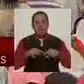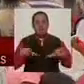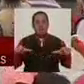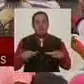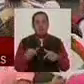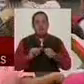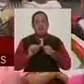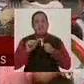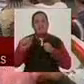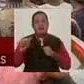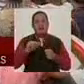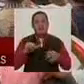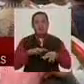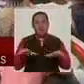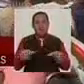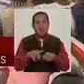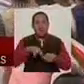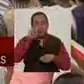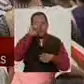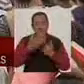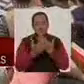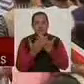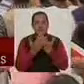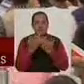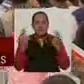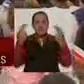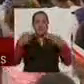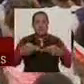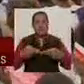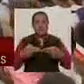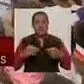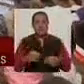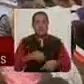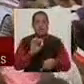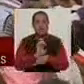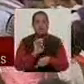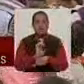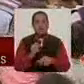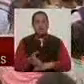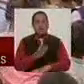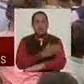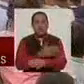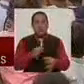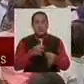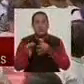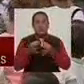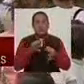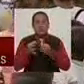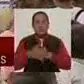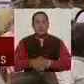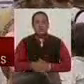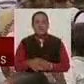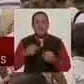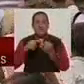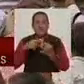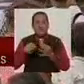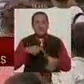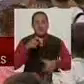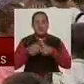más alejadas del país, muy cercana a la frontera con el Ecuador, tal y como lo indican los